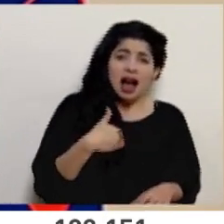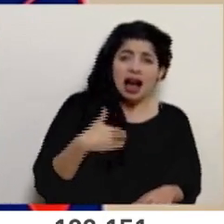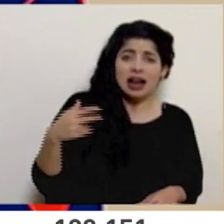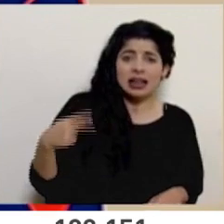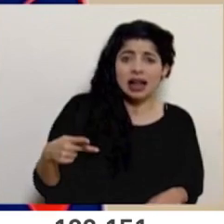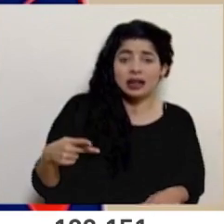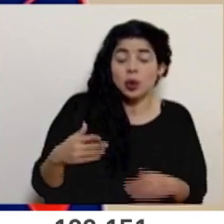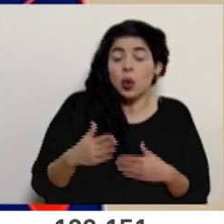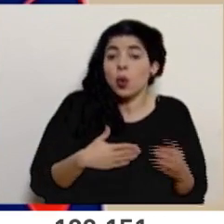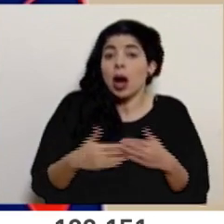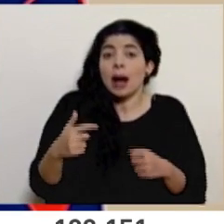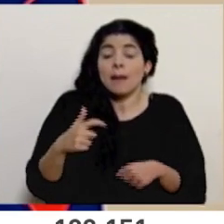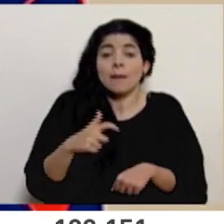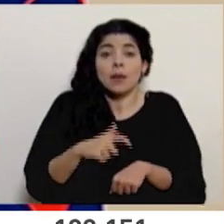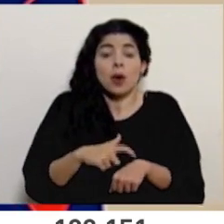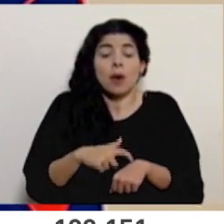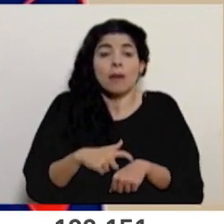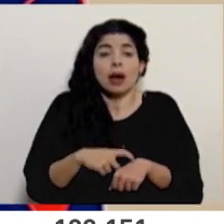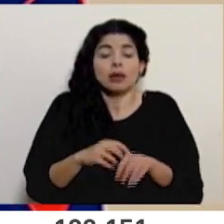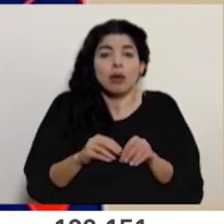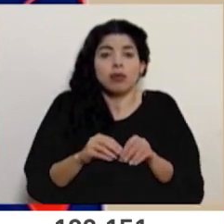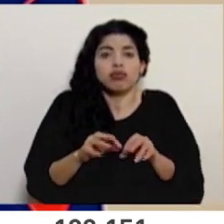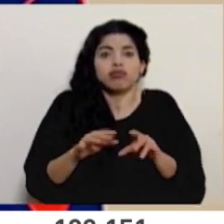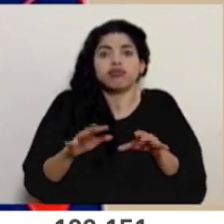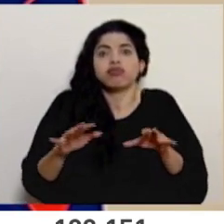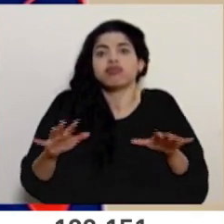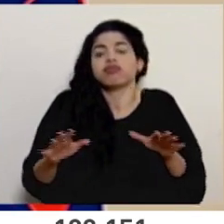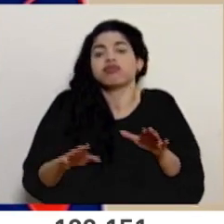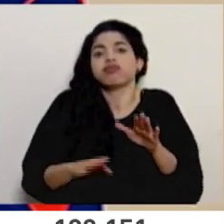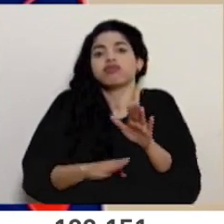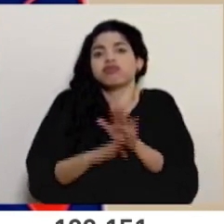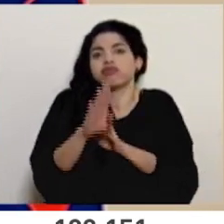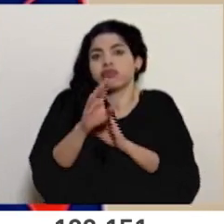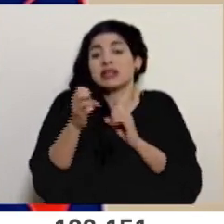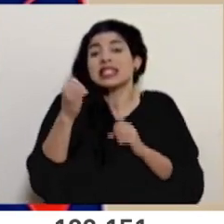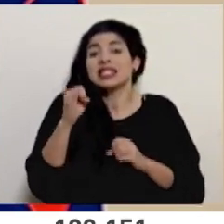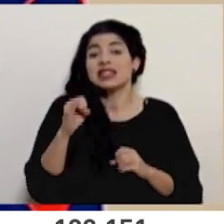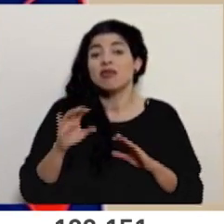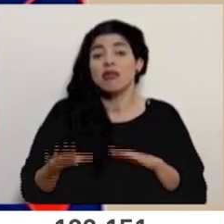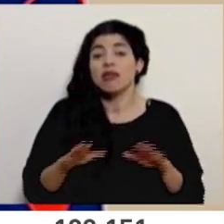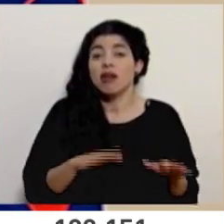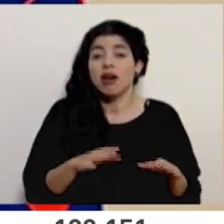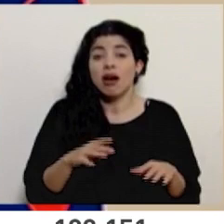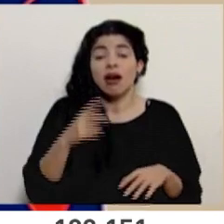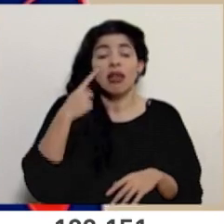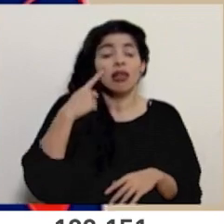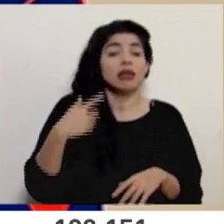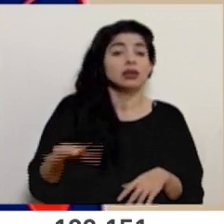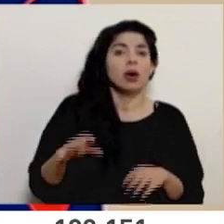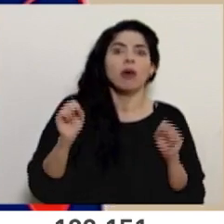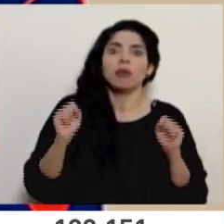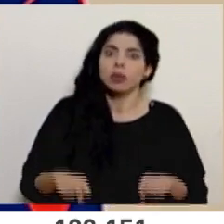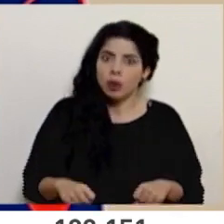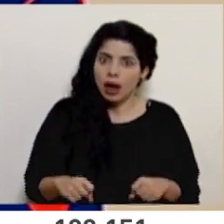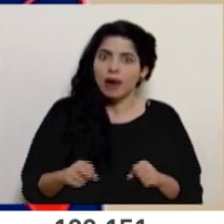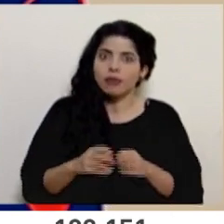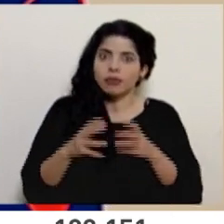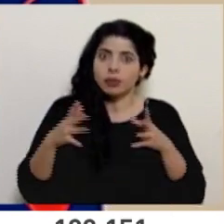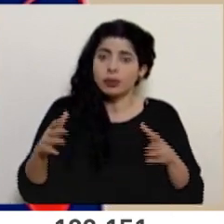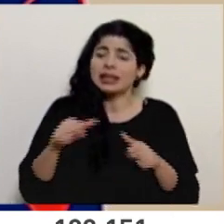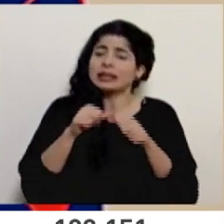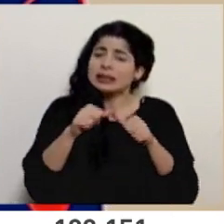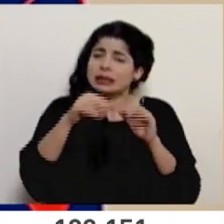que en cualquier momento podamos tener un rebrote si bajamos la guardia. Necesitamos seguir manteniendo todas las medidas de